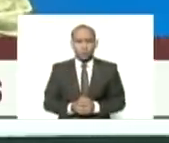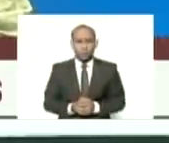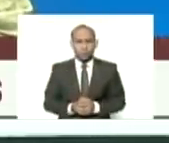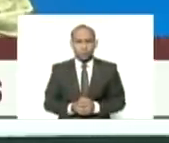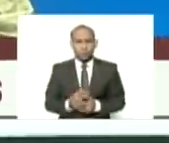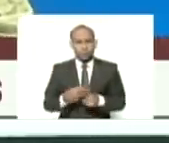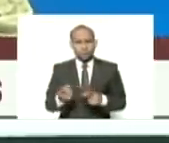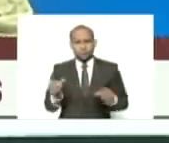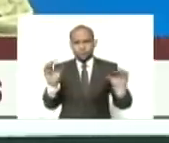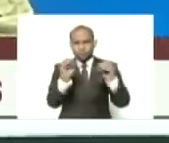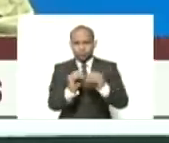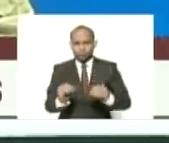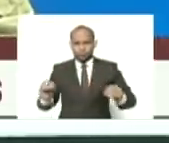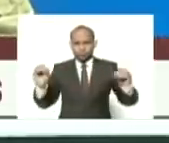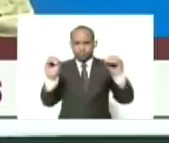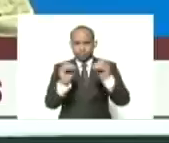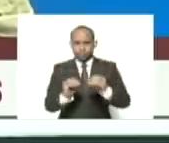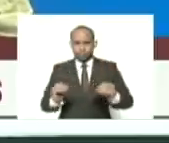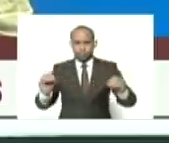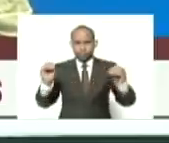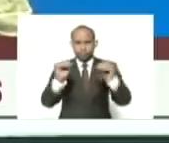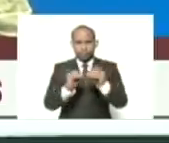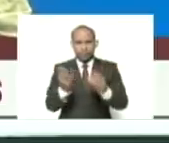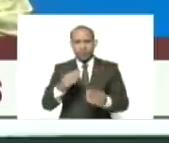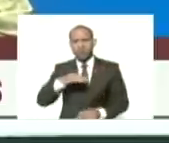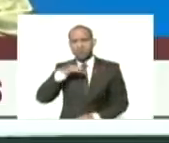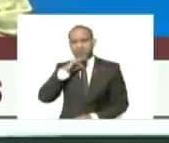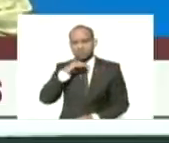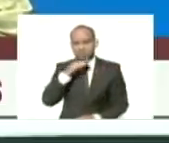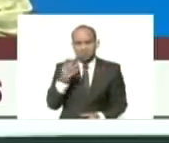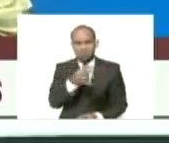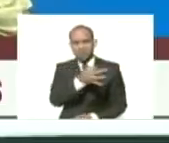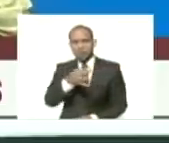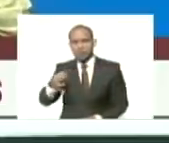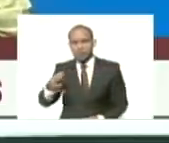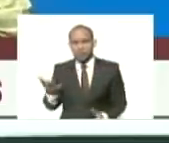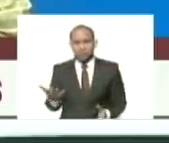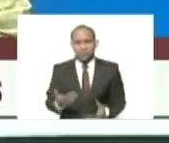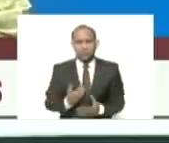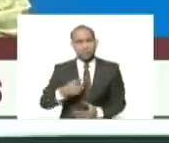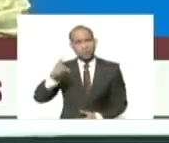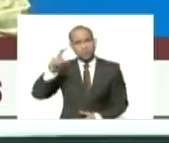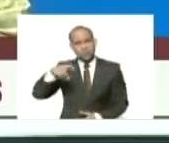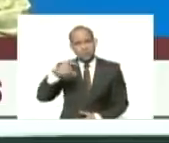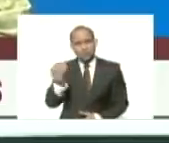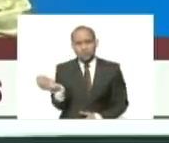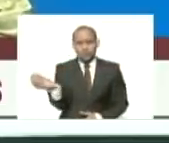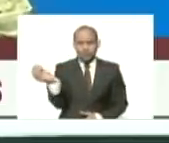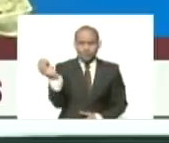no han sido los fructíferos y exitosos que necesitamos.